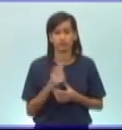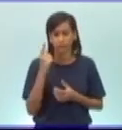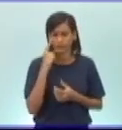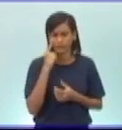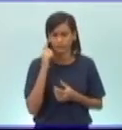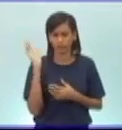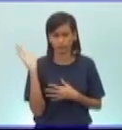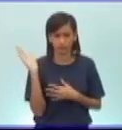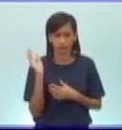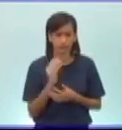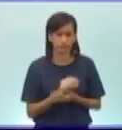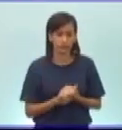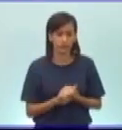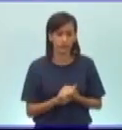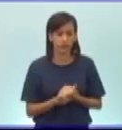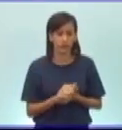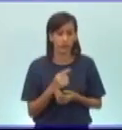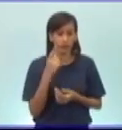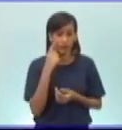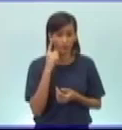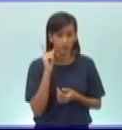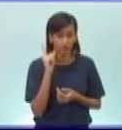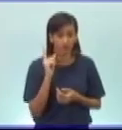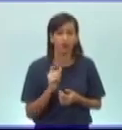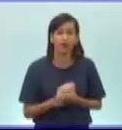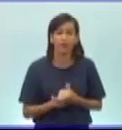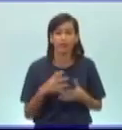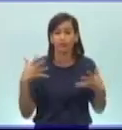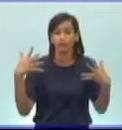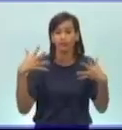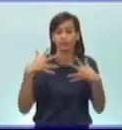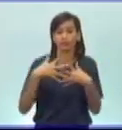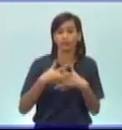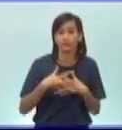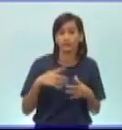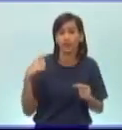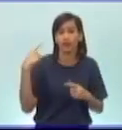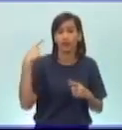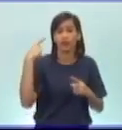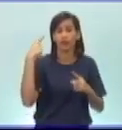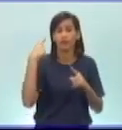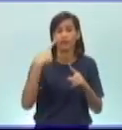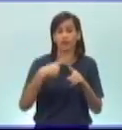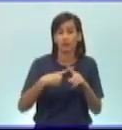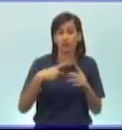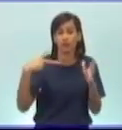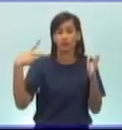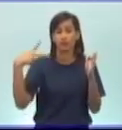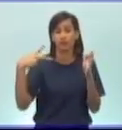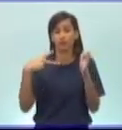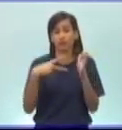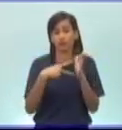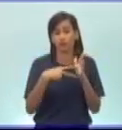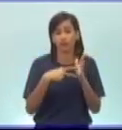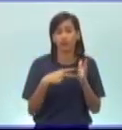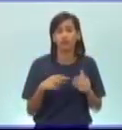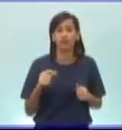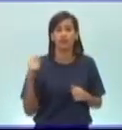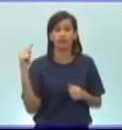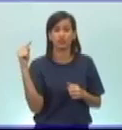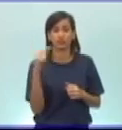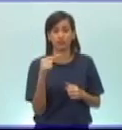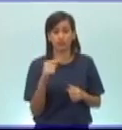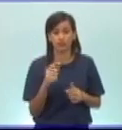En este caso, estamos relacionando la adición con la sustracción con la